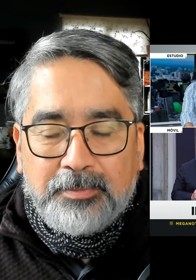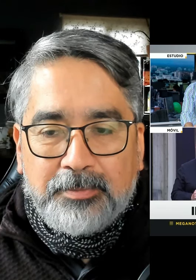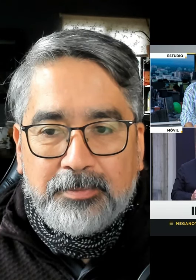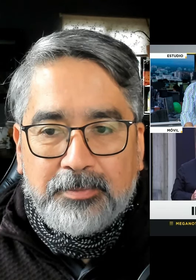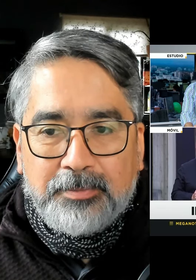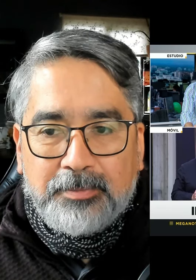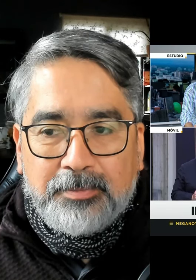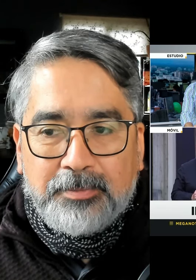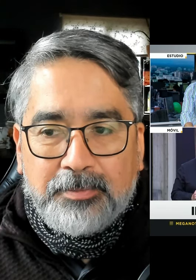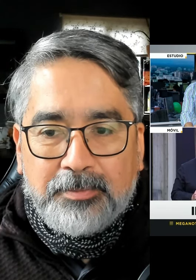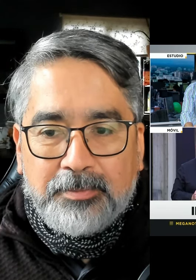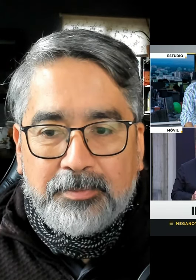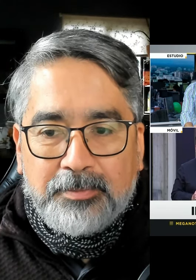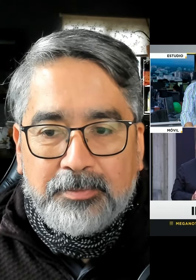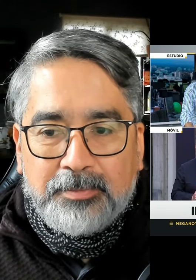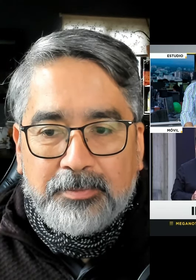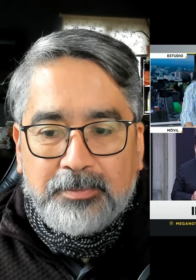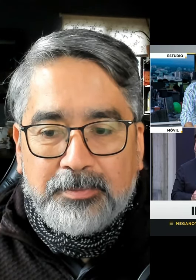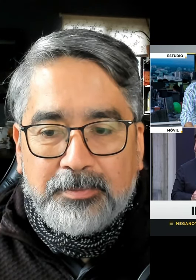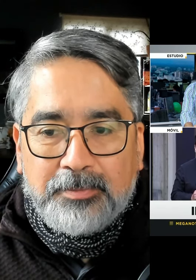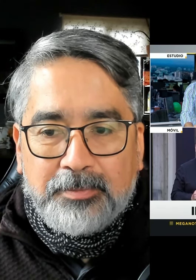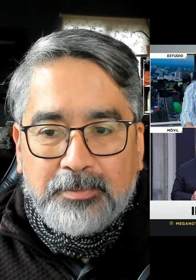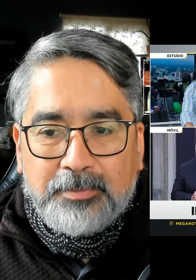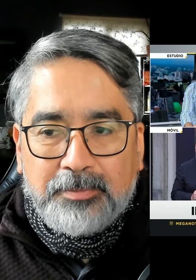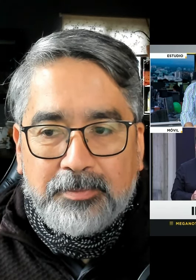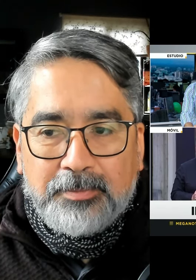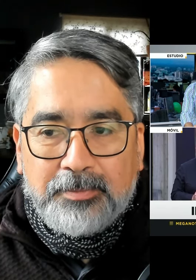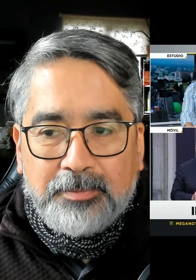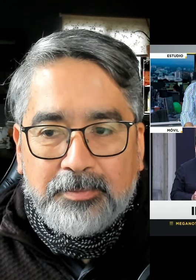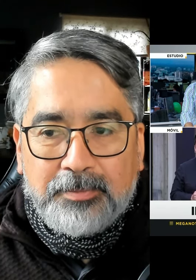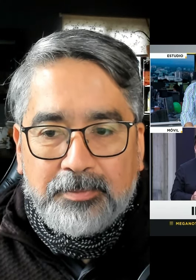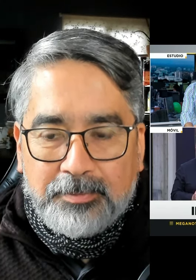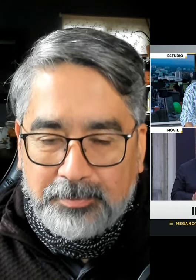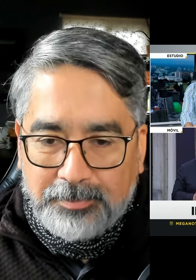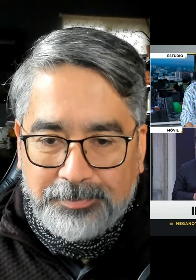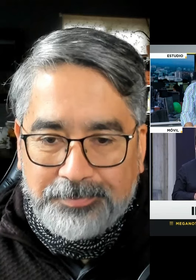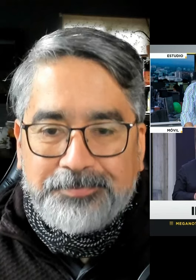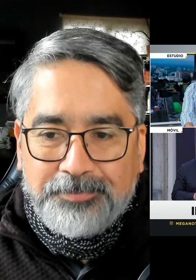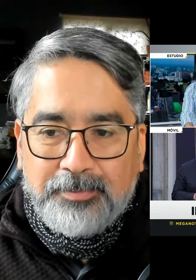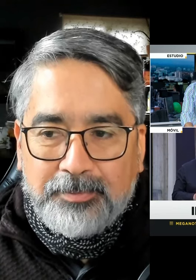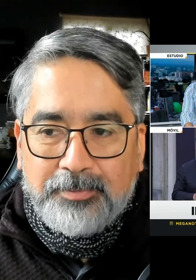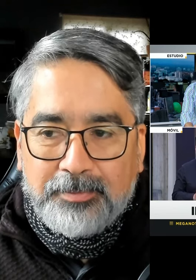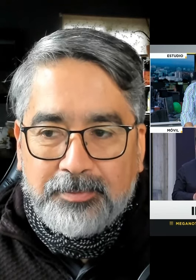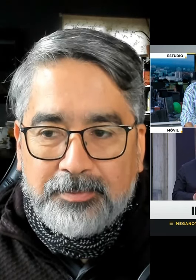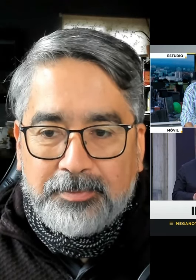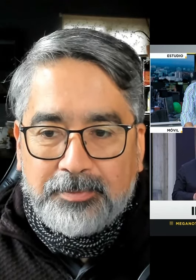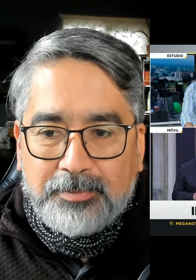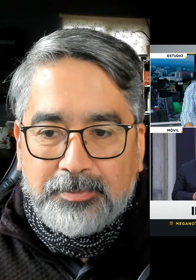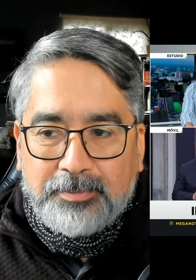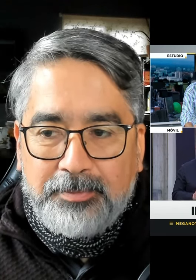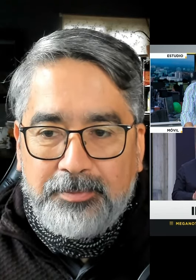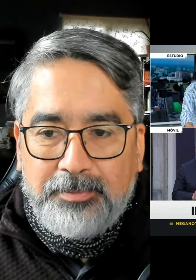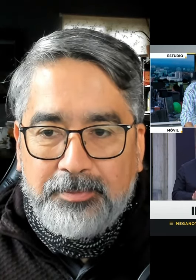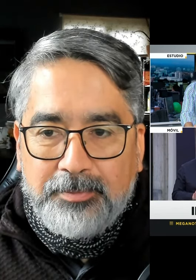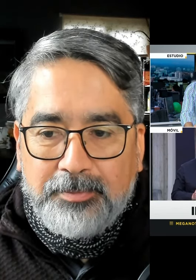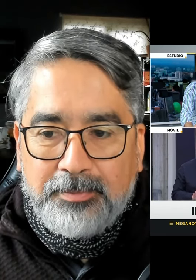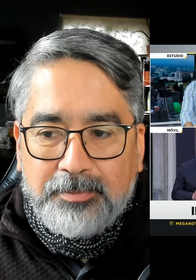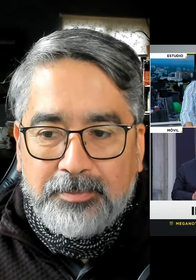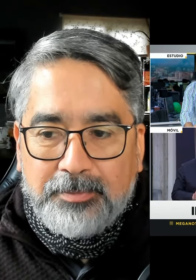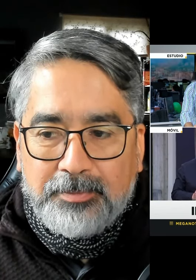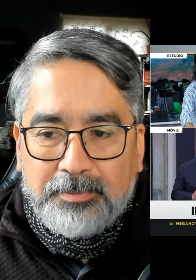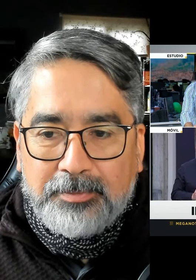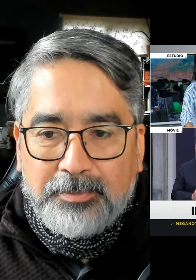solamente el robo que ya es del enable porque estamos hablando de un adulto mayor todos sabemos todos conocemos lo complejo Que es ya para ellos vivir en este caso